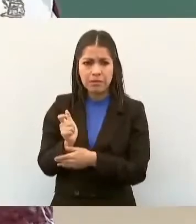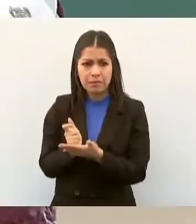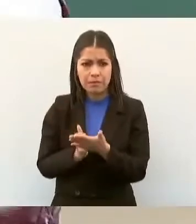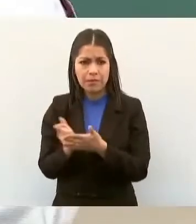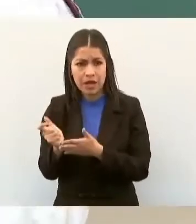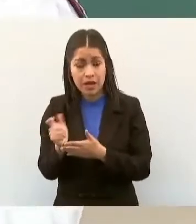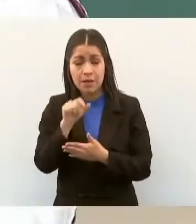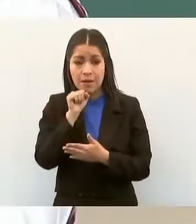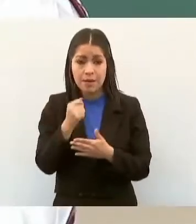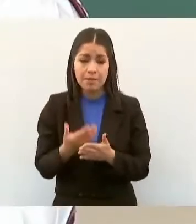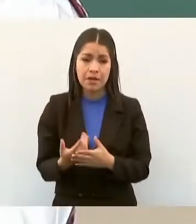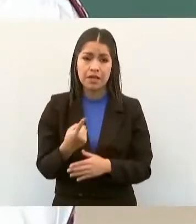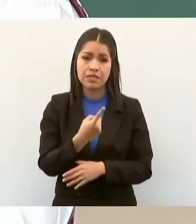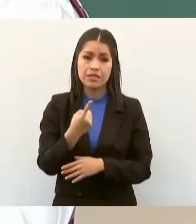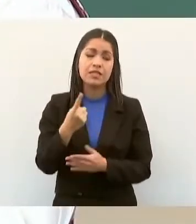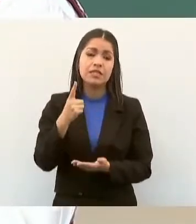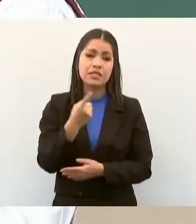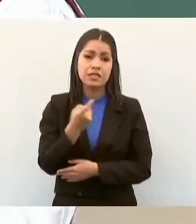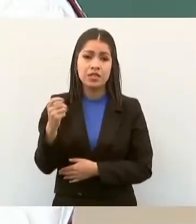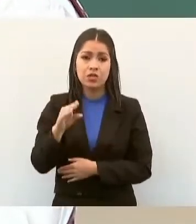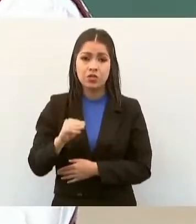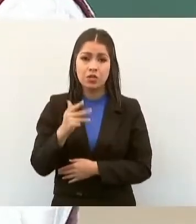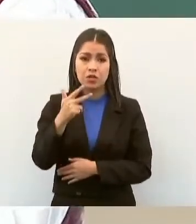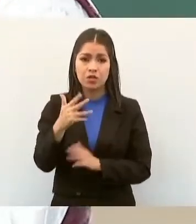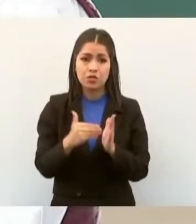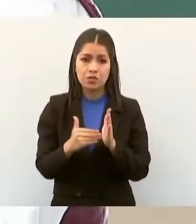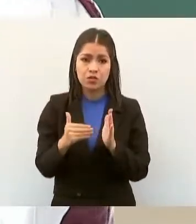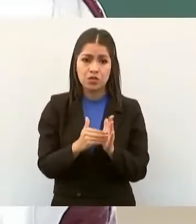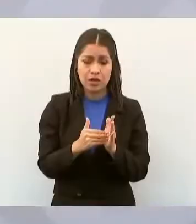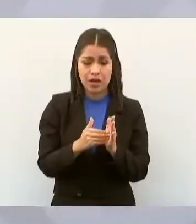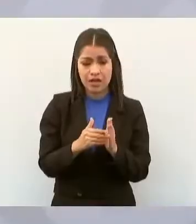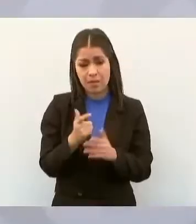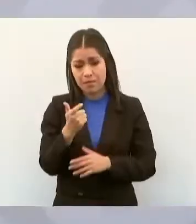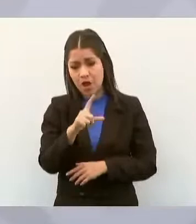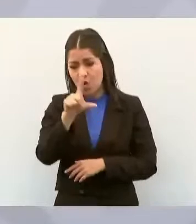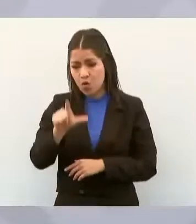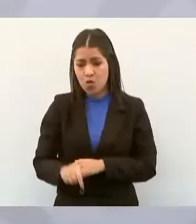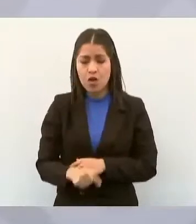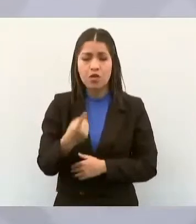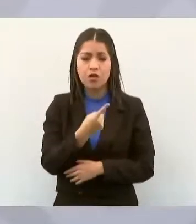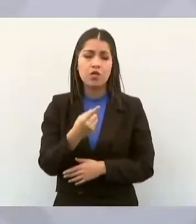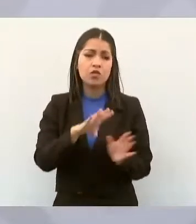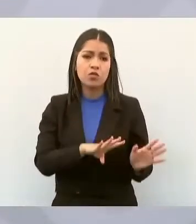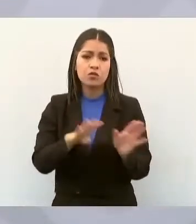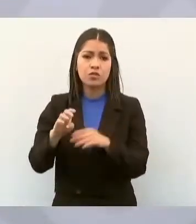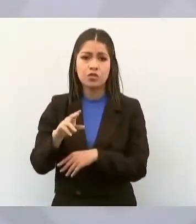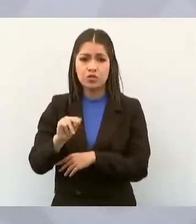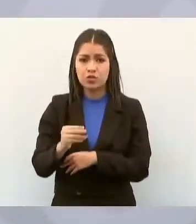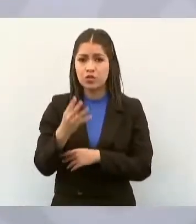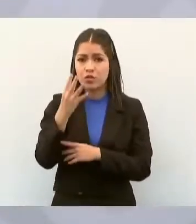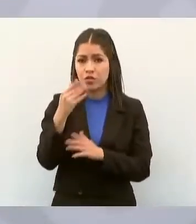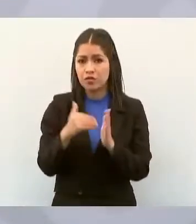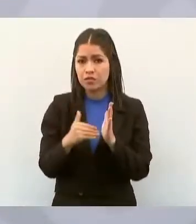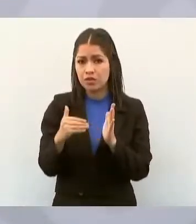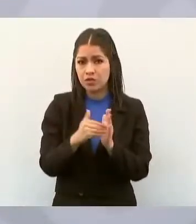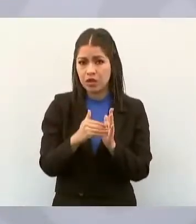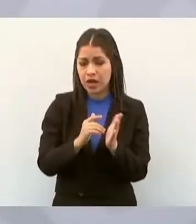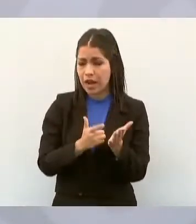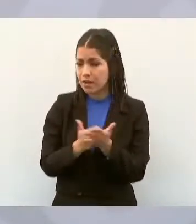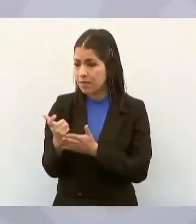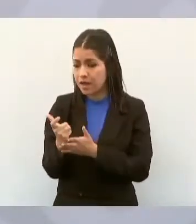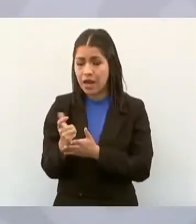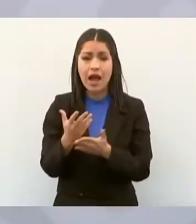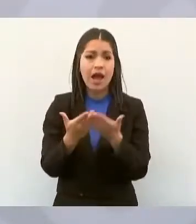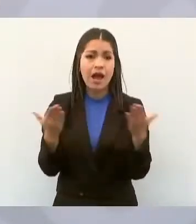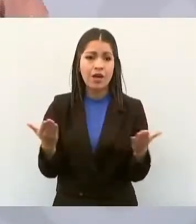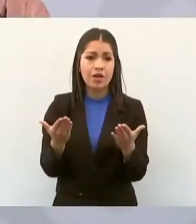inmediato, 198 millones de pesos. Luego pagamos 984 millones. Y en enero de este